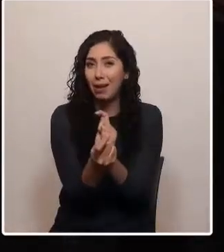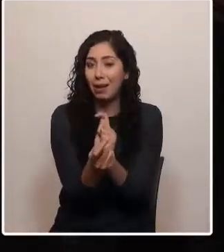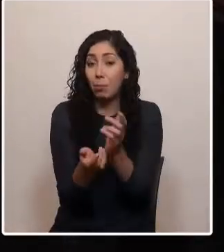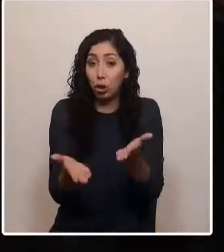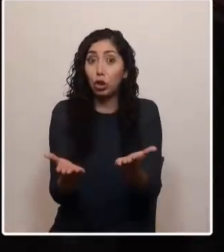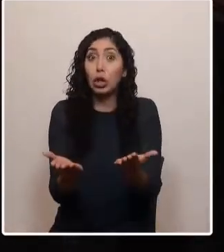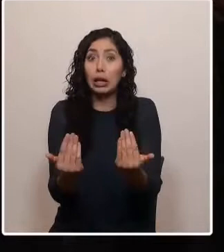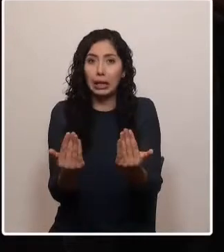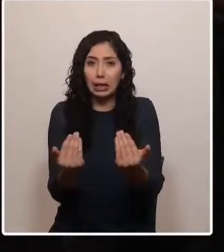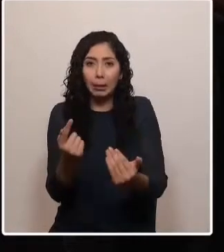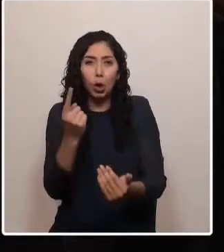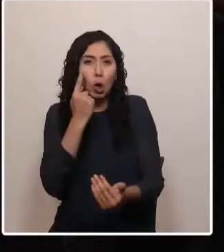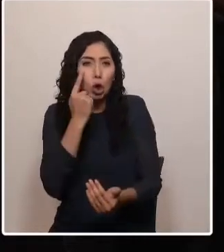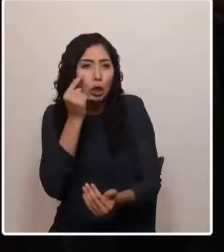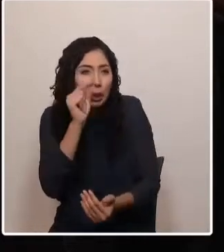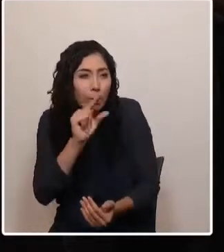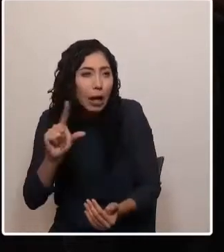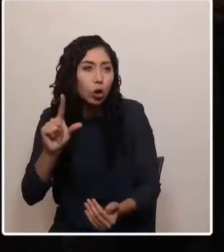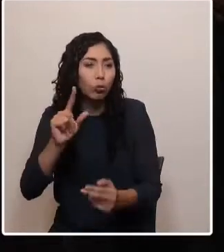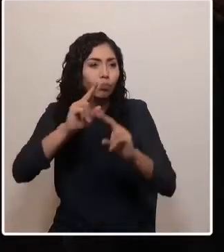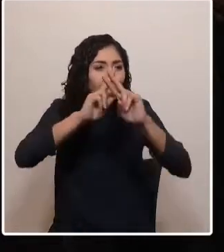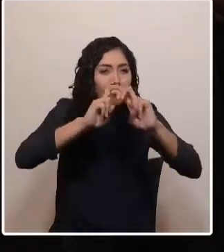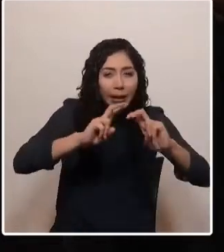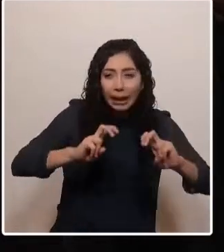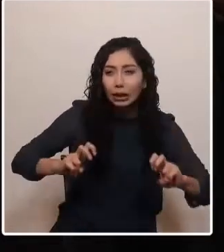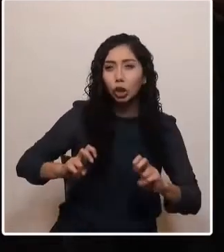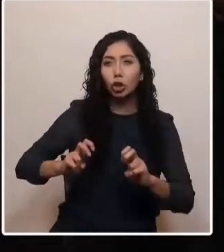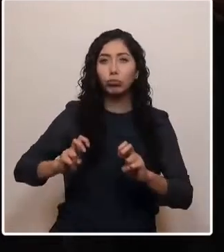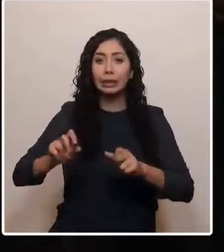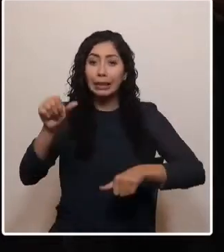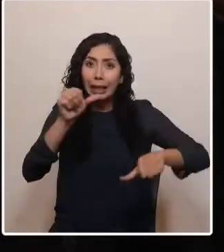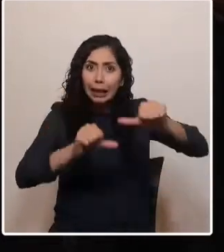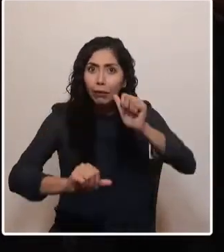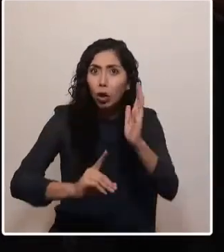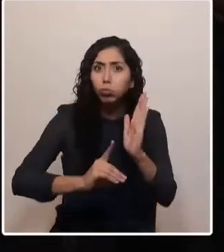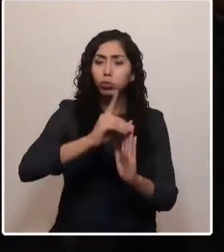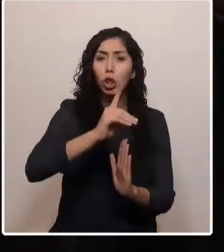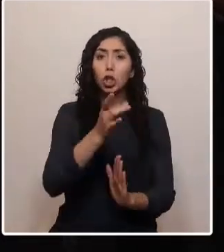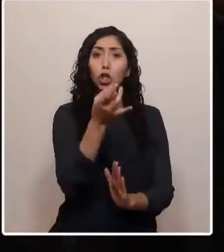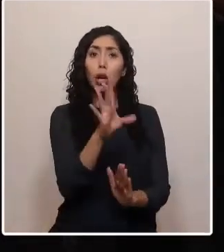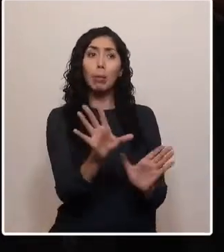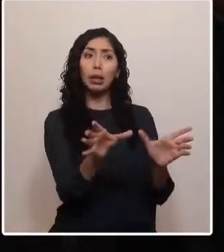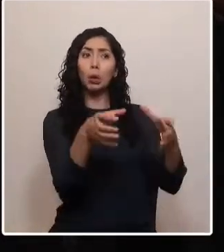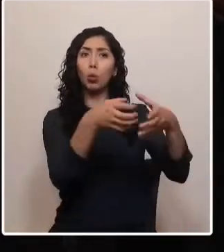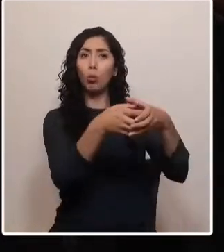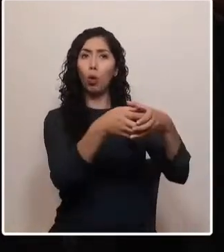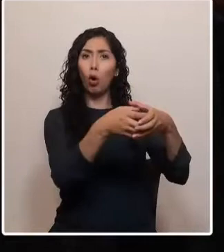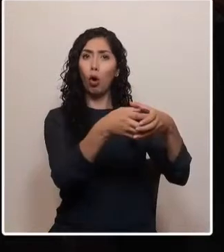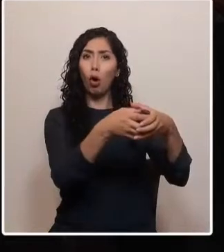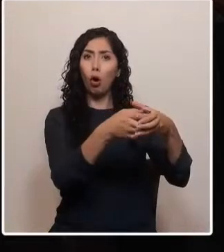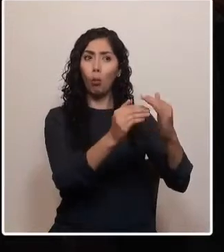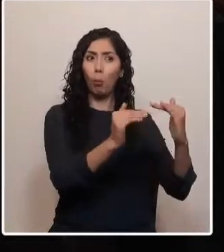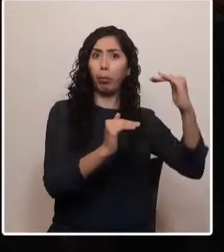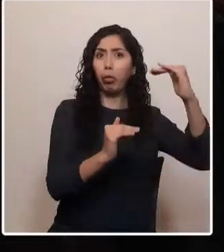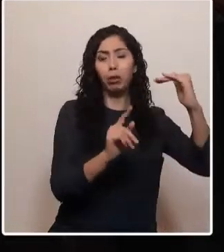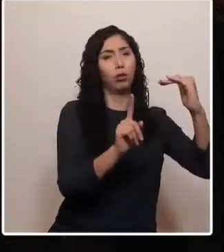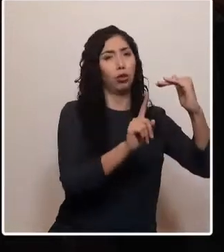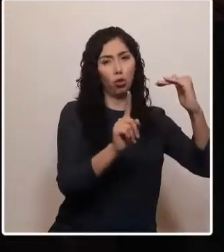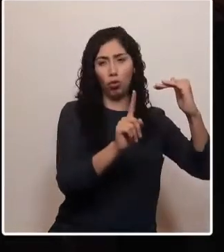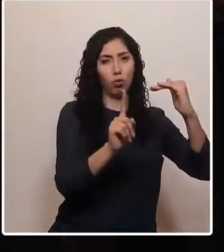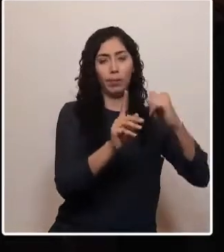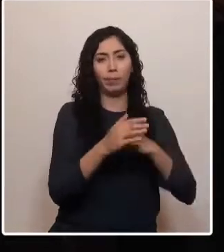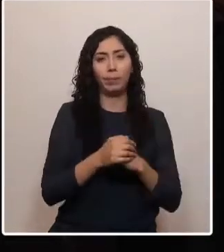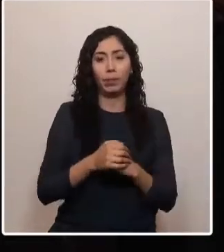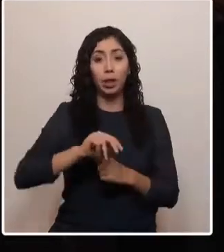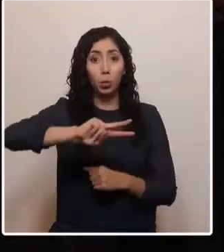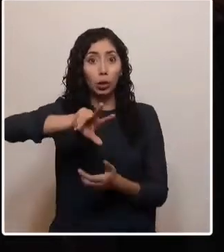conocimiento, investigación y desarrollo científico, y no solamente de un sector dominante de la sociedad. Nuestro país tiene actualmente 7